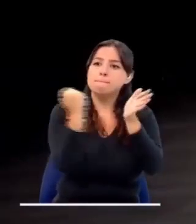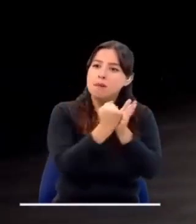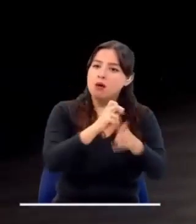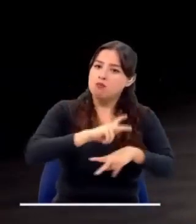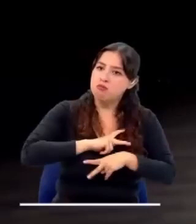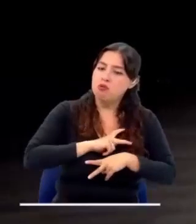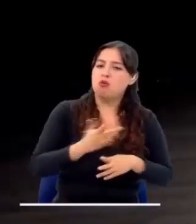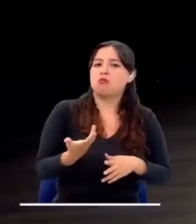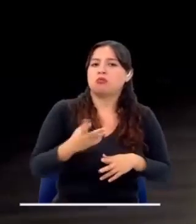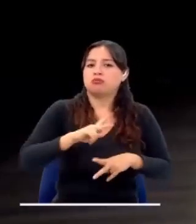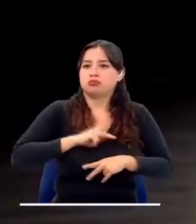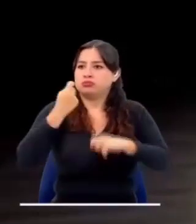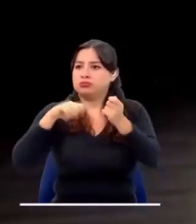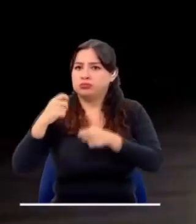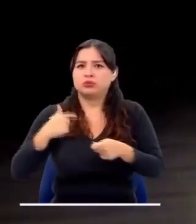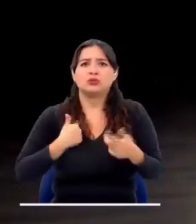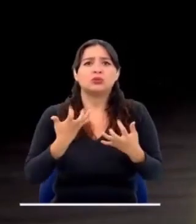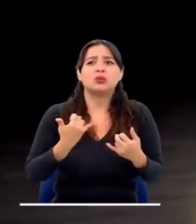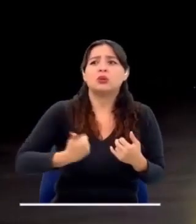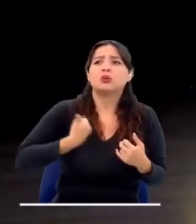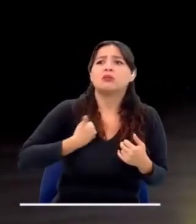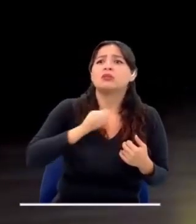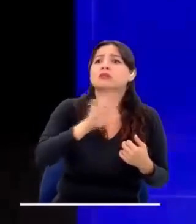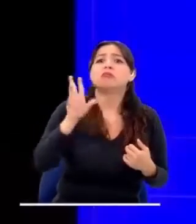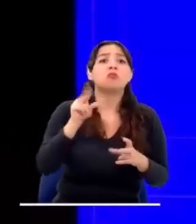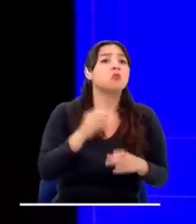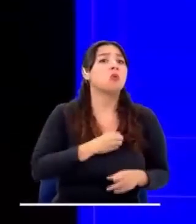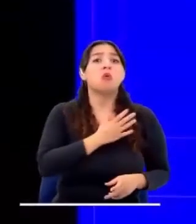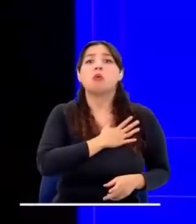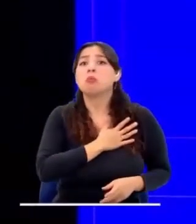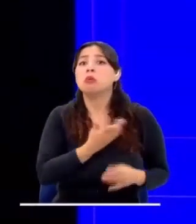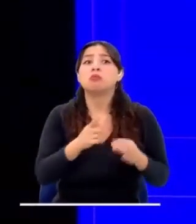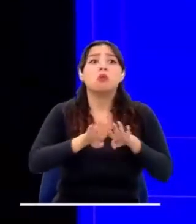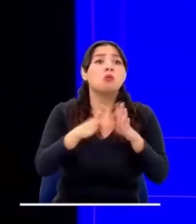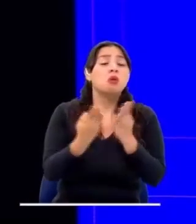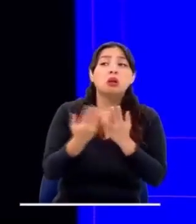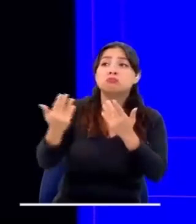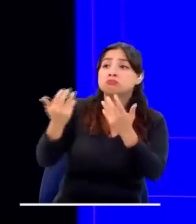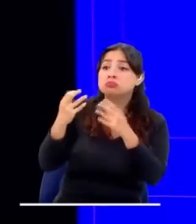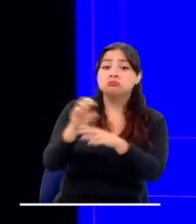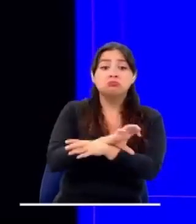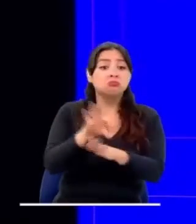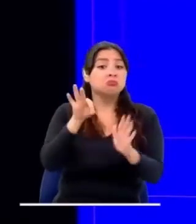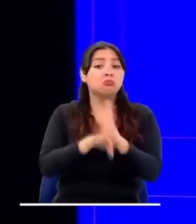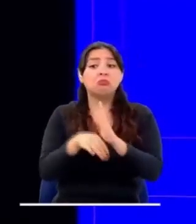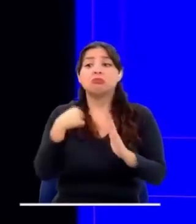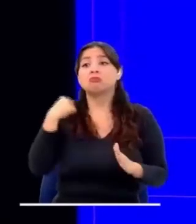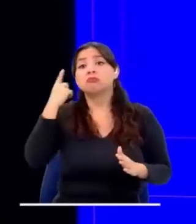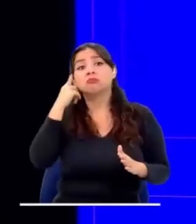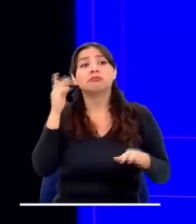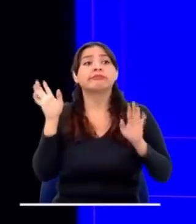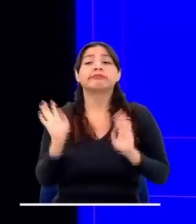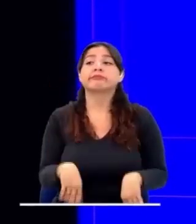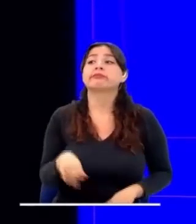para que tengan platica. Yo lo que no quiero es que estos jóvenes, sin oportunidades, sin buenos colegios, sin computadores, terminen pensando que la única